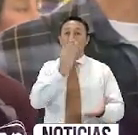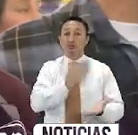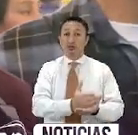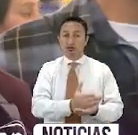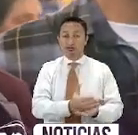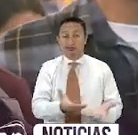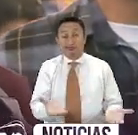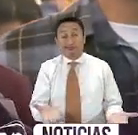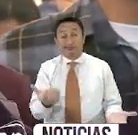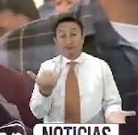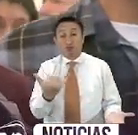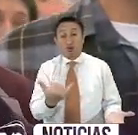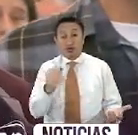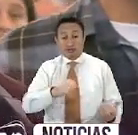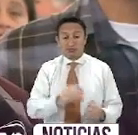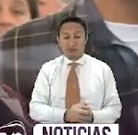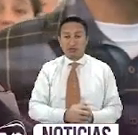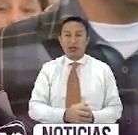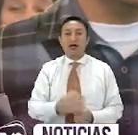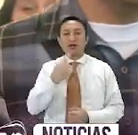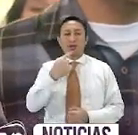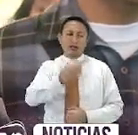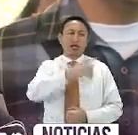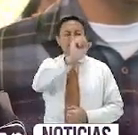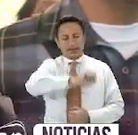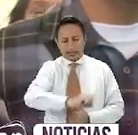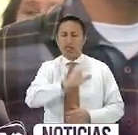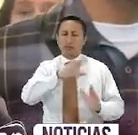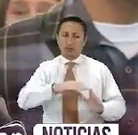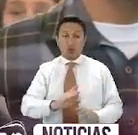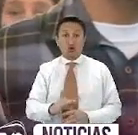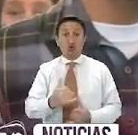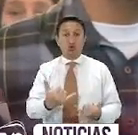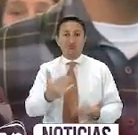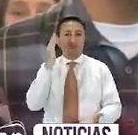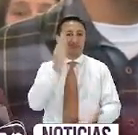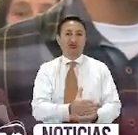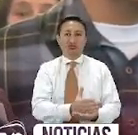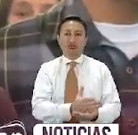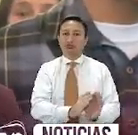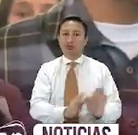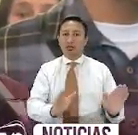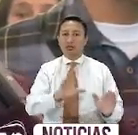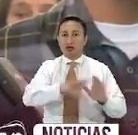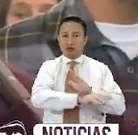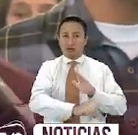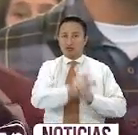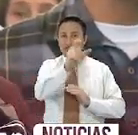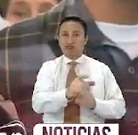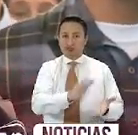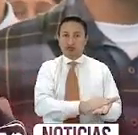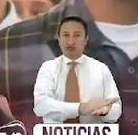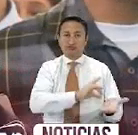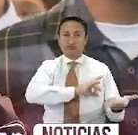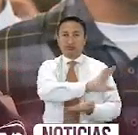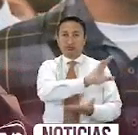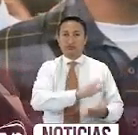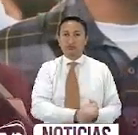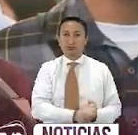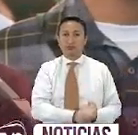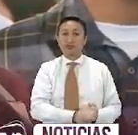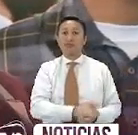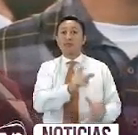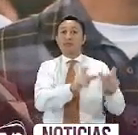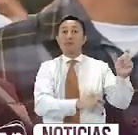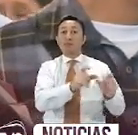extirpada. La corrupción no simplemente hay que decir que hay que bajar, que hay que atenuar. No, tiene que ser extirpada, hay que erradicar la corrupción. Y para eso tenemos que erradicar a la corrupción